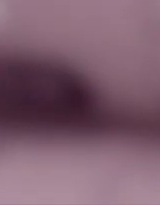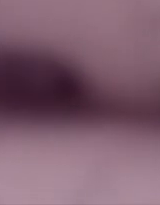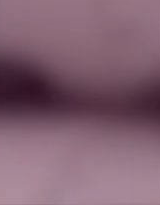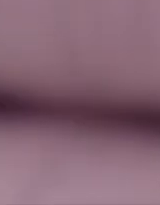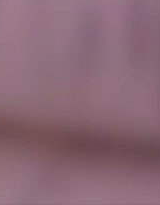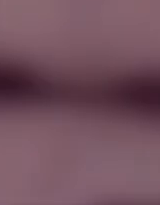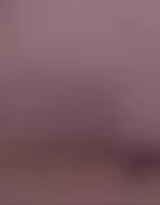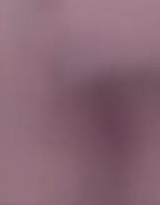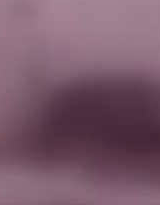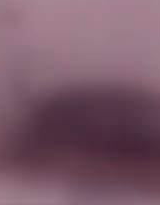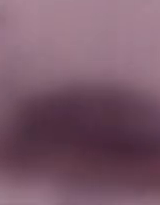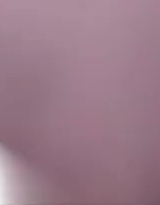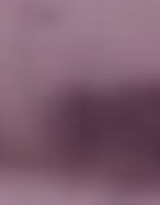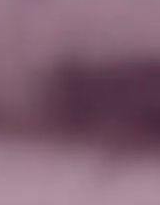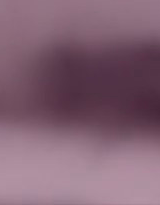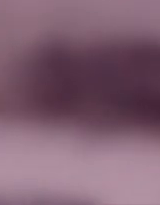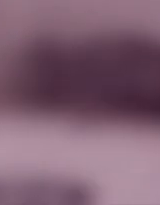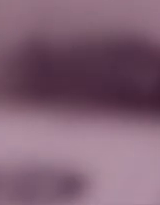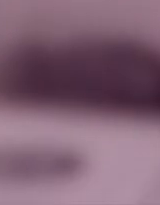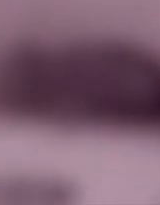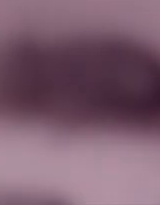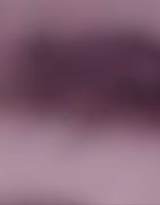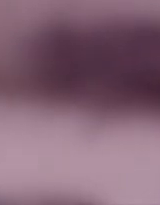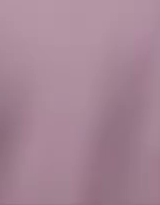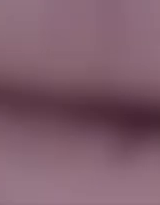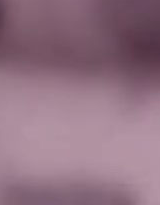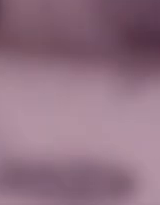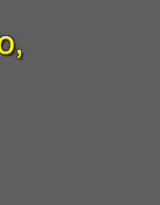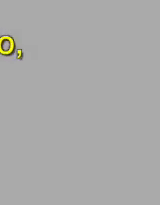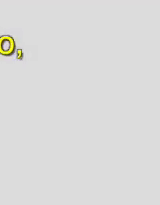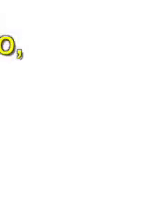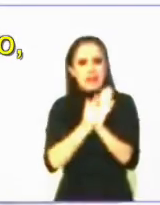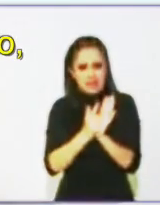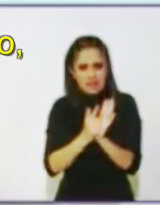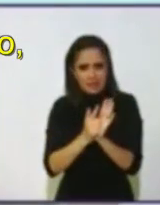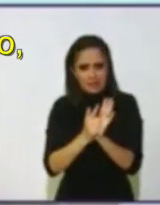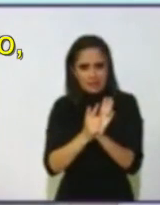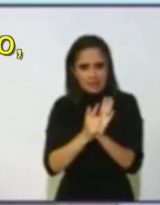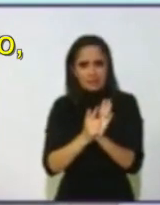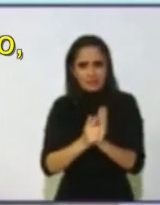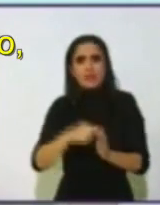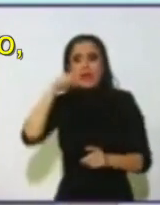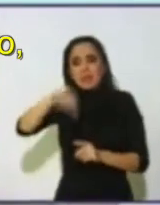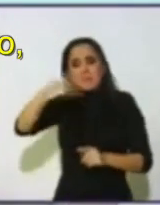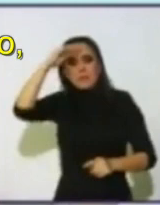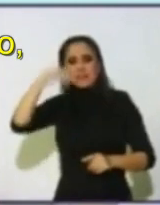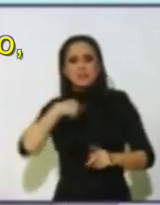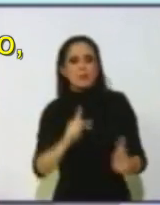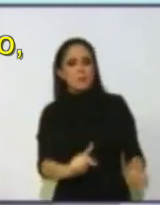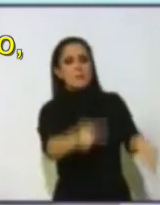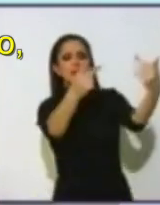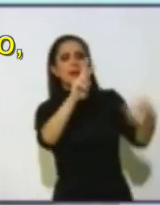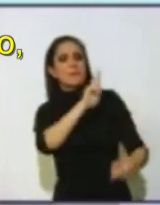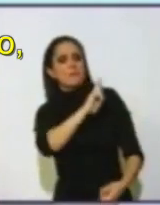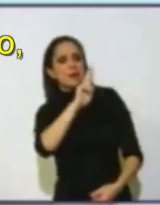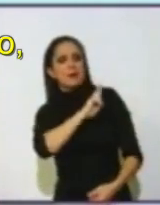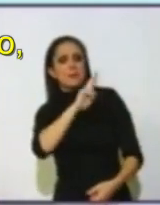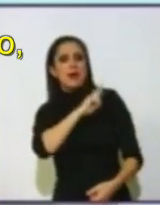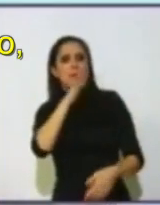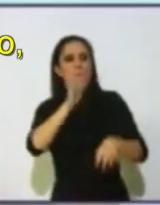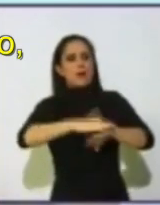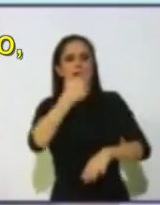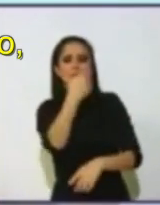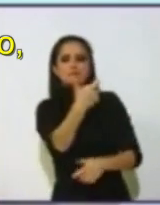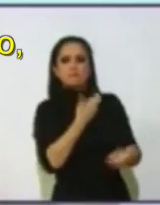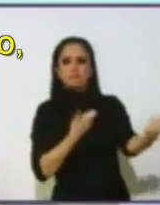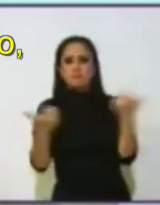Elecciones 2018. Cobertura especial. La candidata al gobierno de la Ciudad de México por la coalición Juntos Haremos